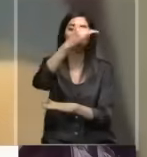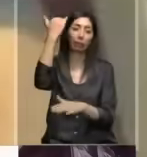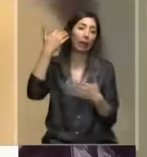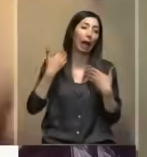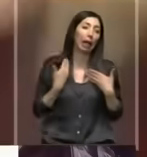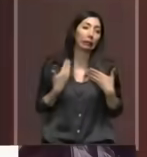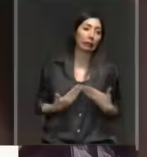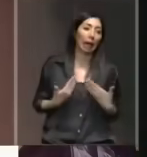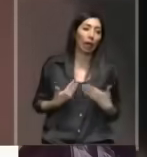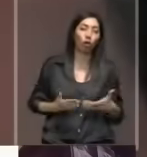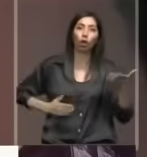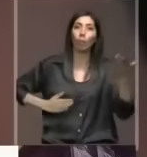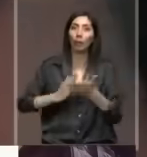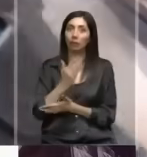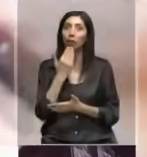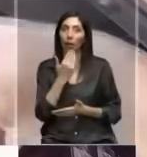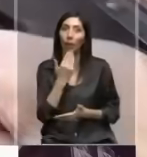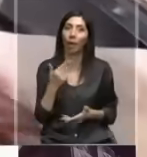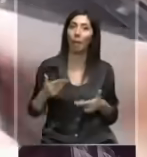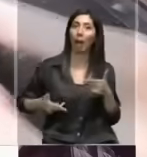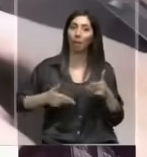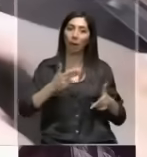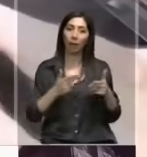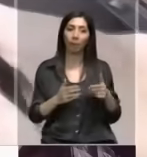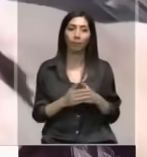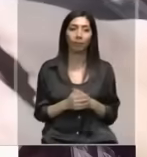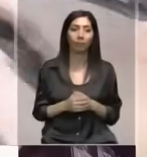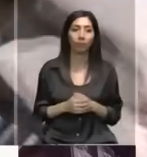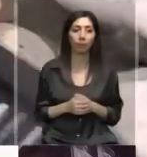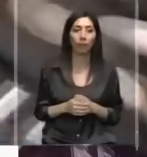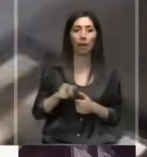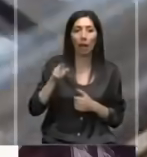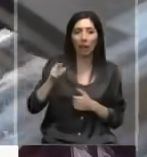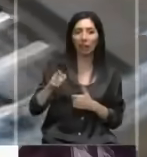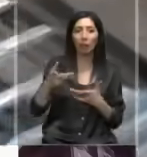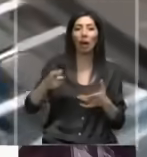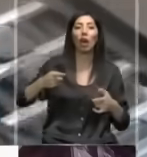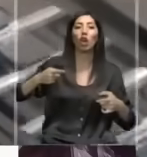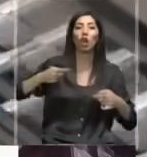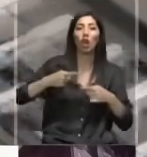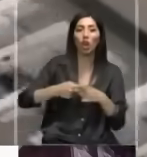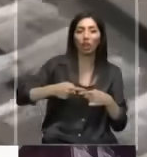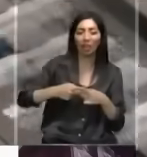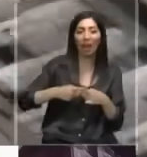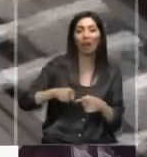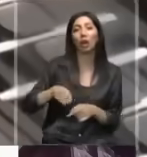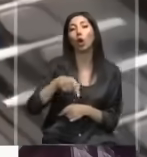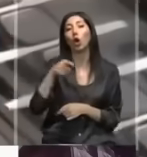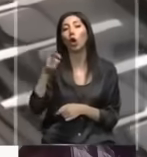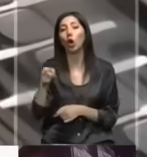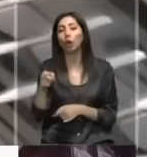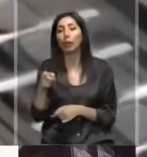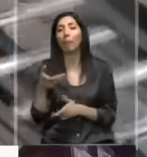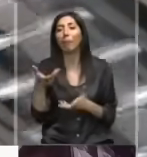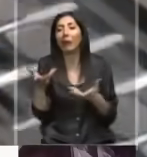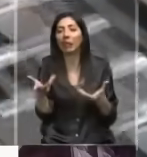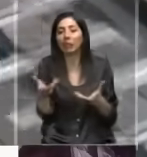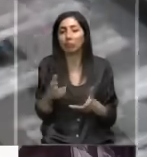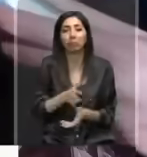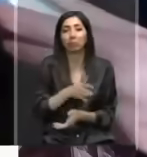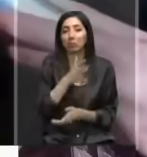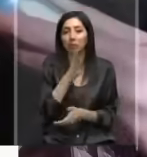contra, empezaron a ingeniárselas. Estas son para cortar. Y estas, no sé, ahora voy a ver para qué son, porque no